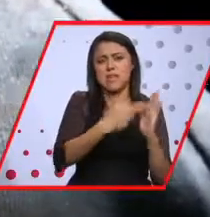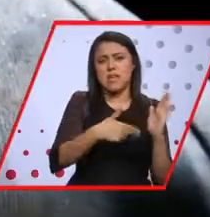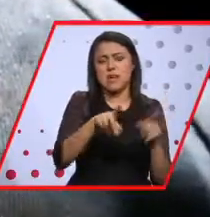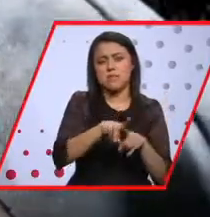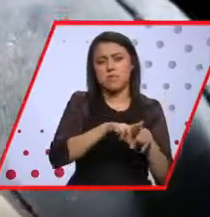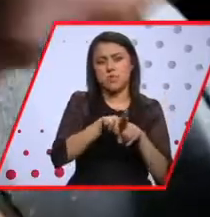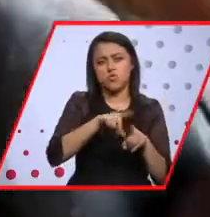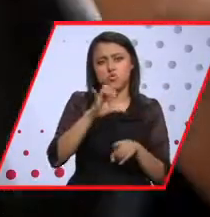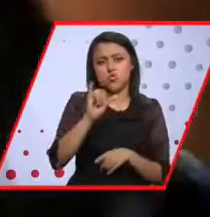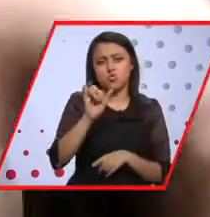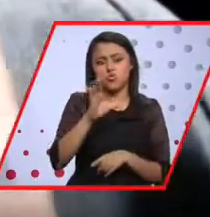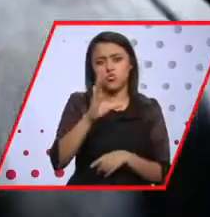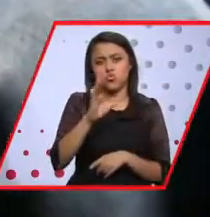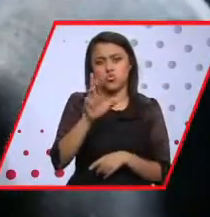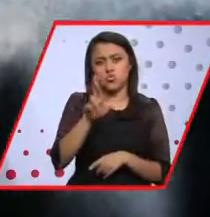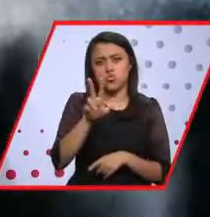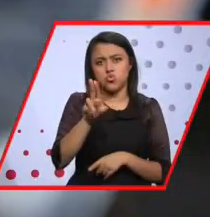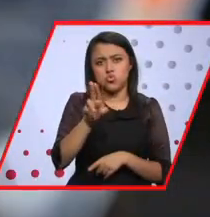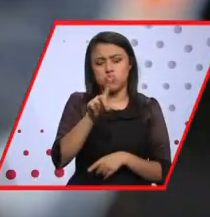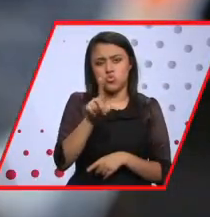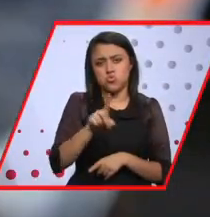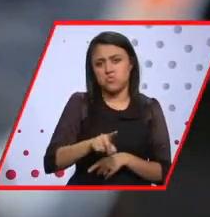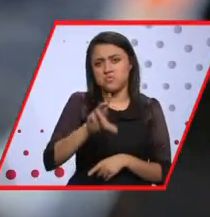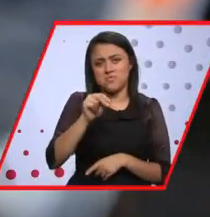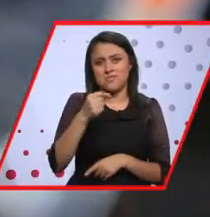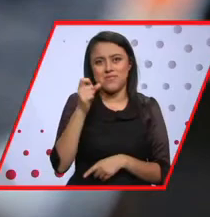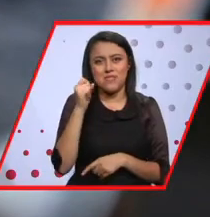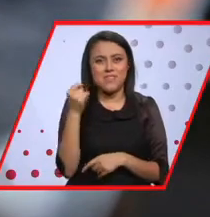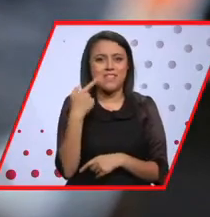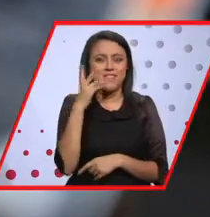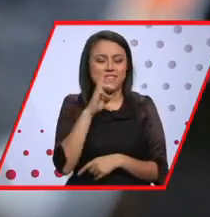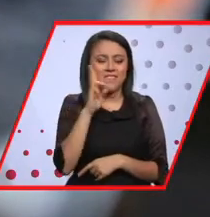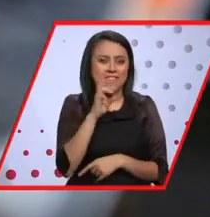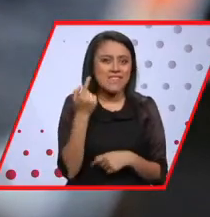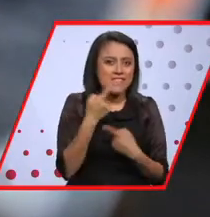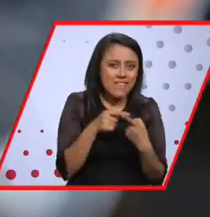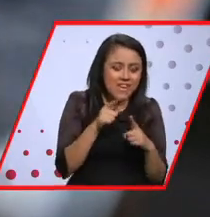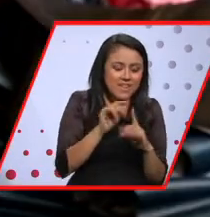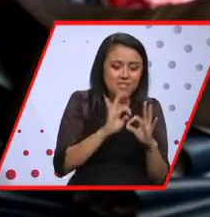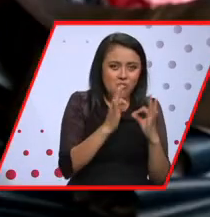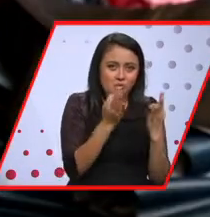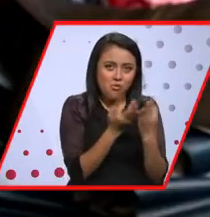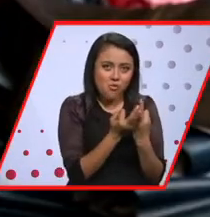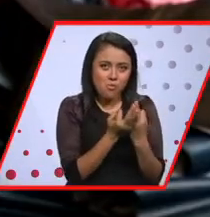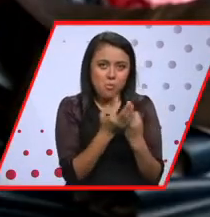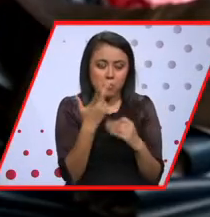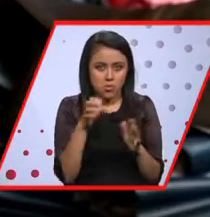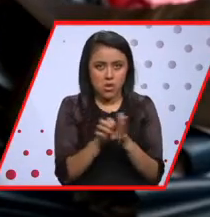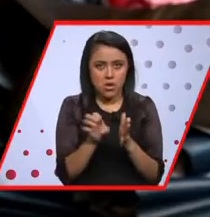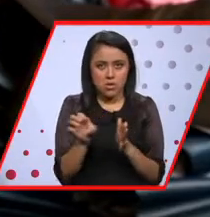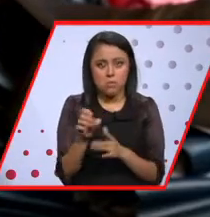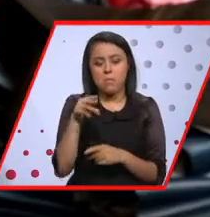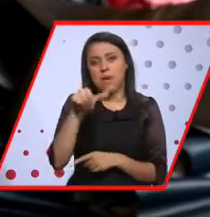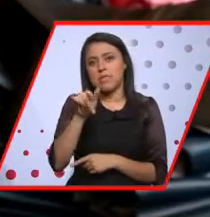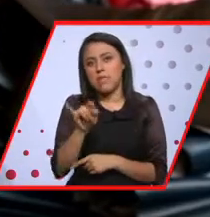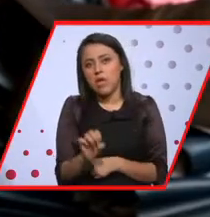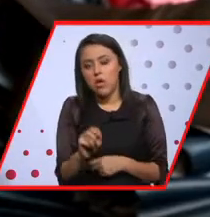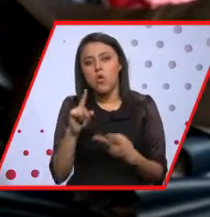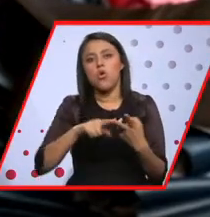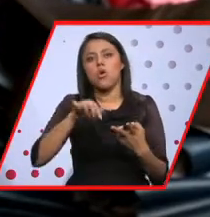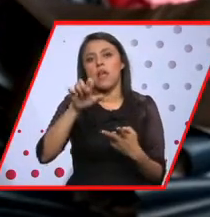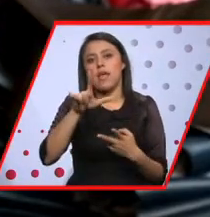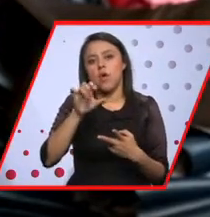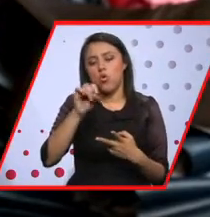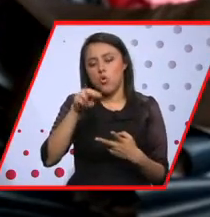acabados. No tiene los mismos acabados que el que hace en series, como el León, en San Mateo.